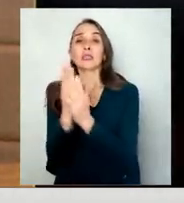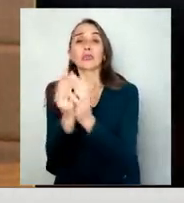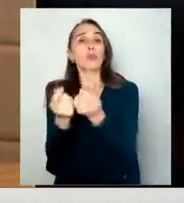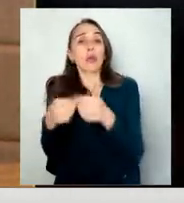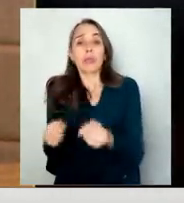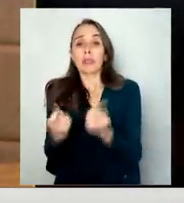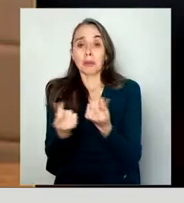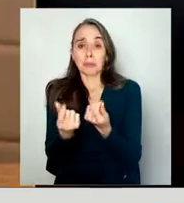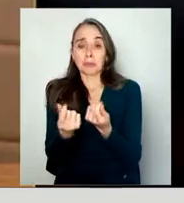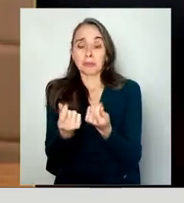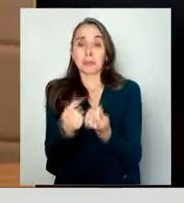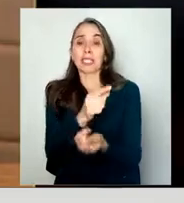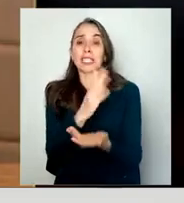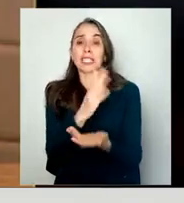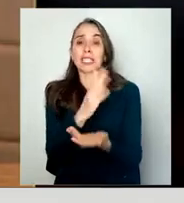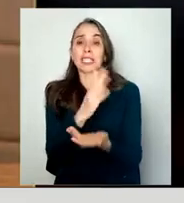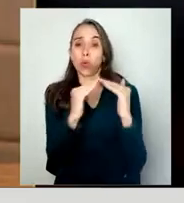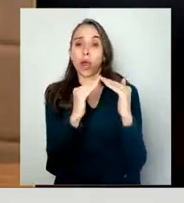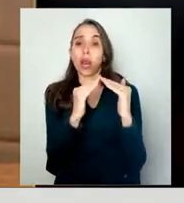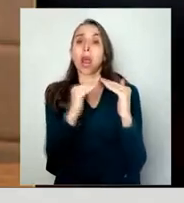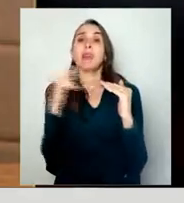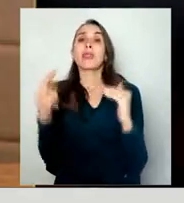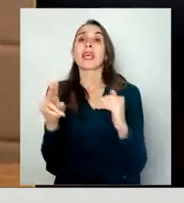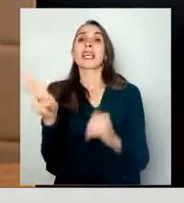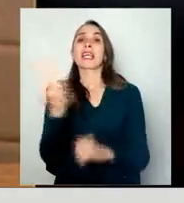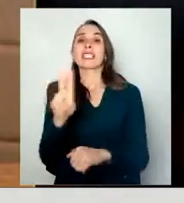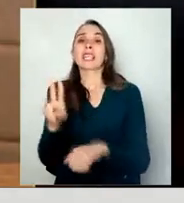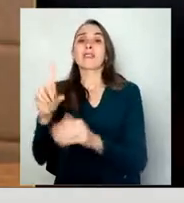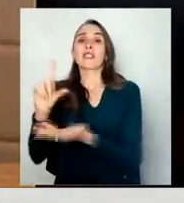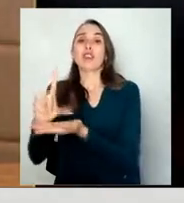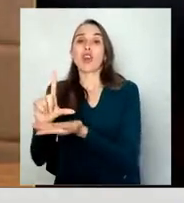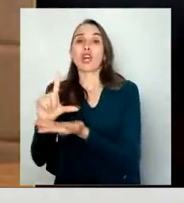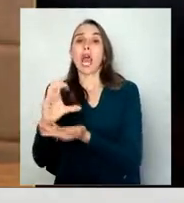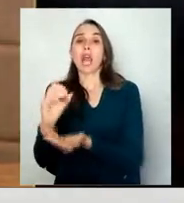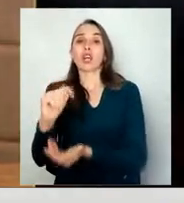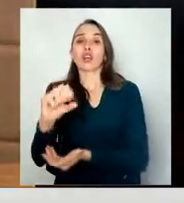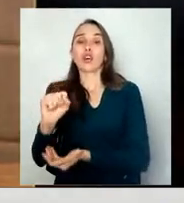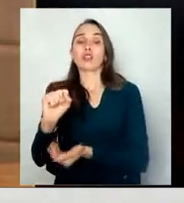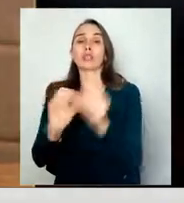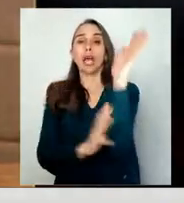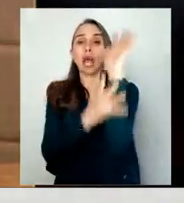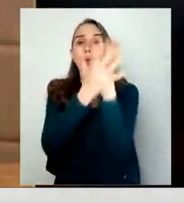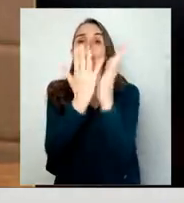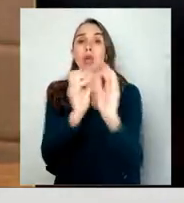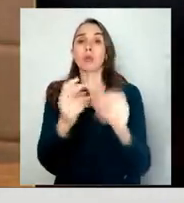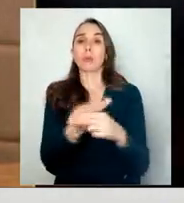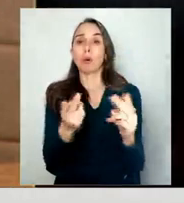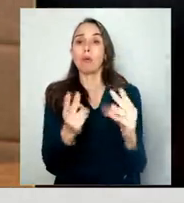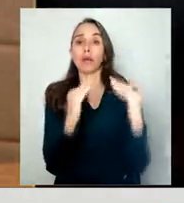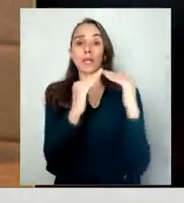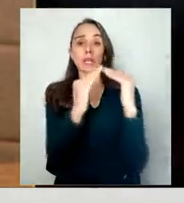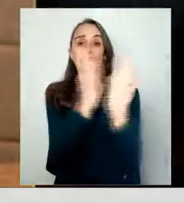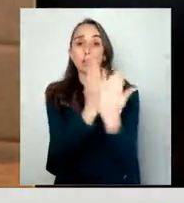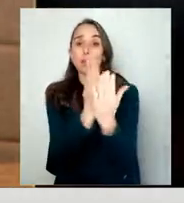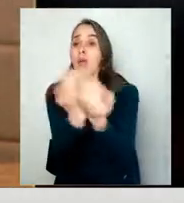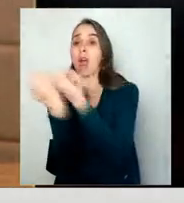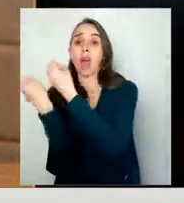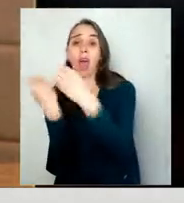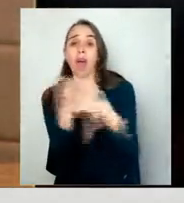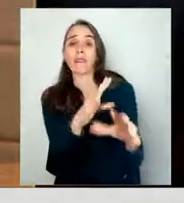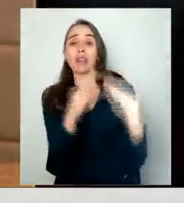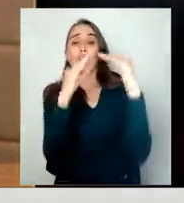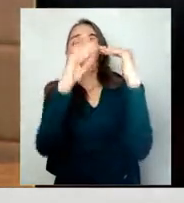colegio dependiente del servicio local Costa araucanía Educación Pública se encuentran completo abandono techumbre